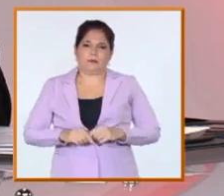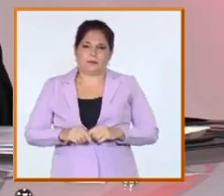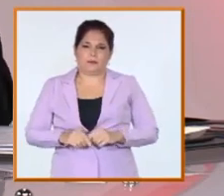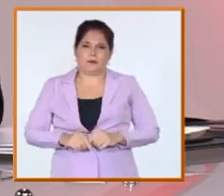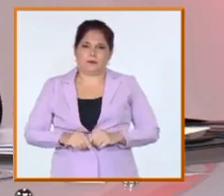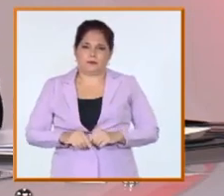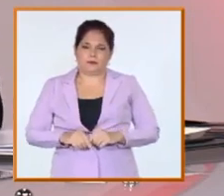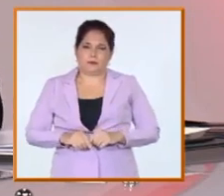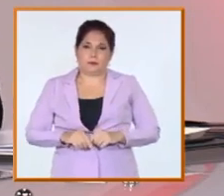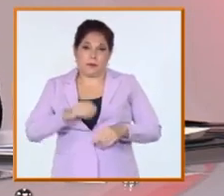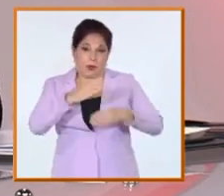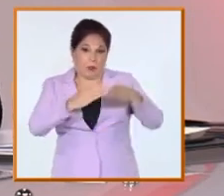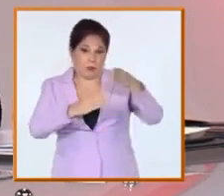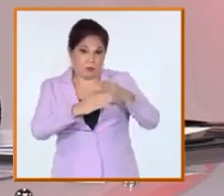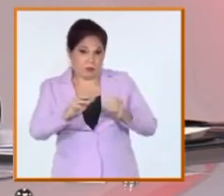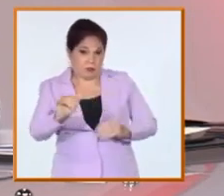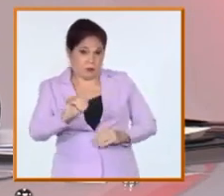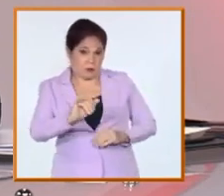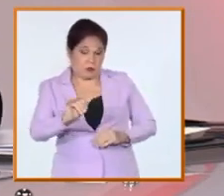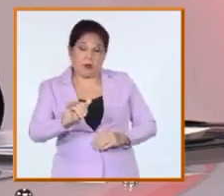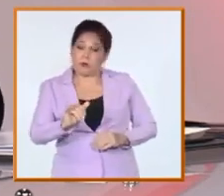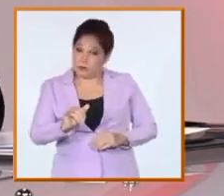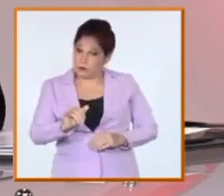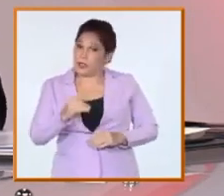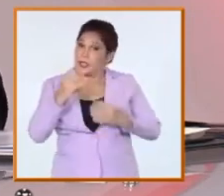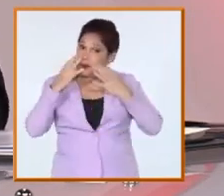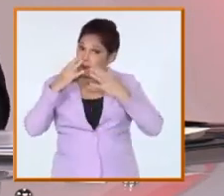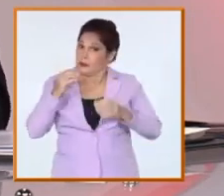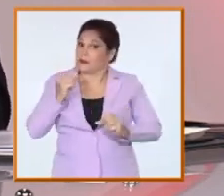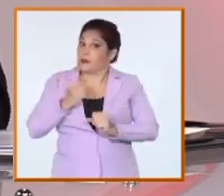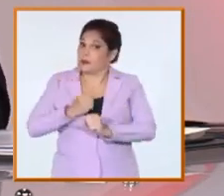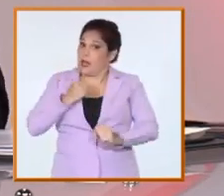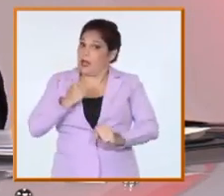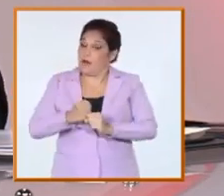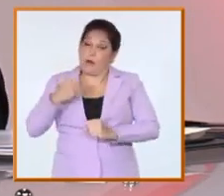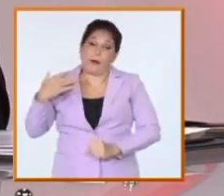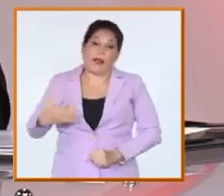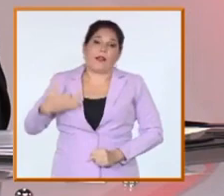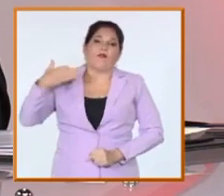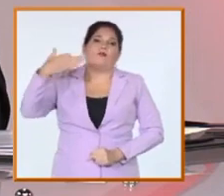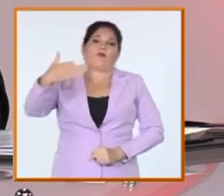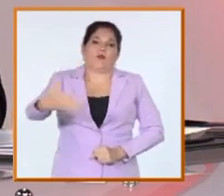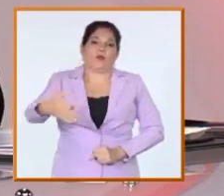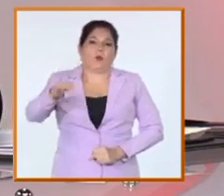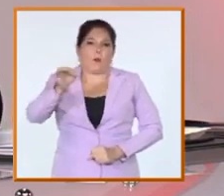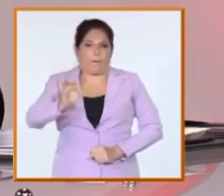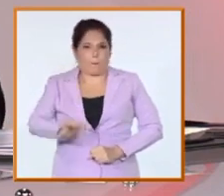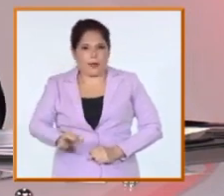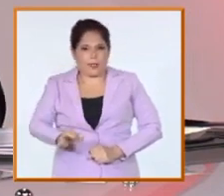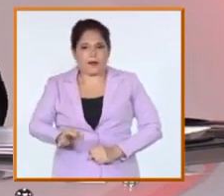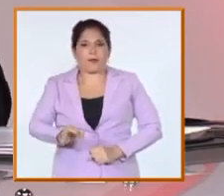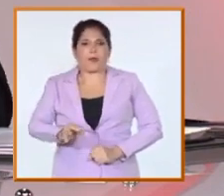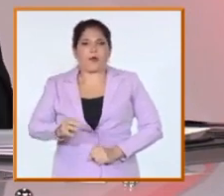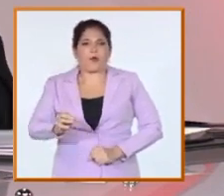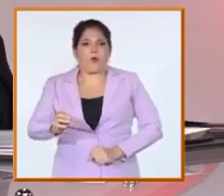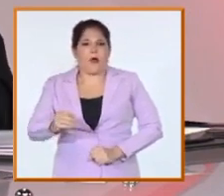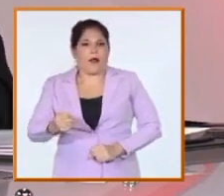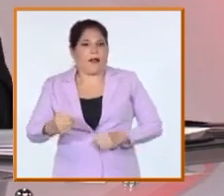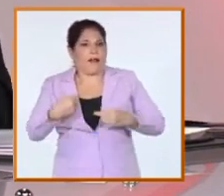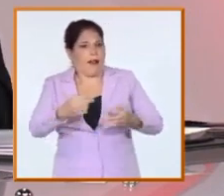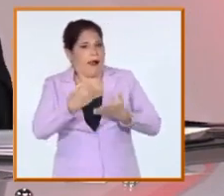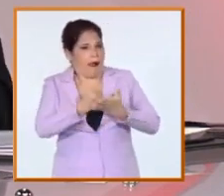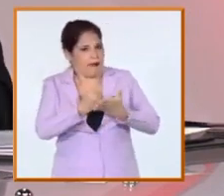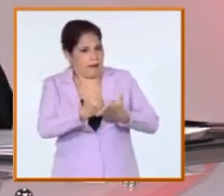la de la construcción son desafíos grandes los que tiene el país en este en este sector las inversiones importantes